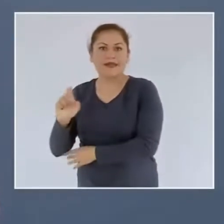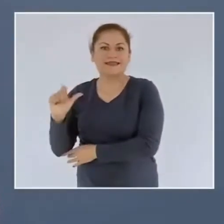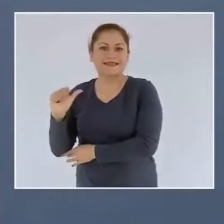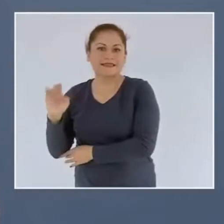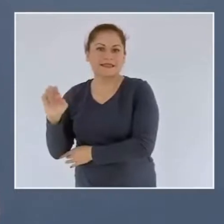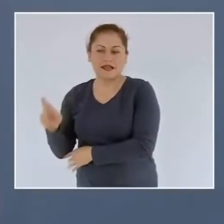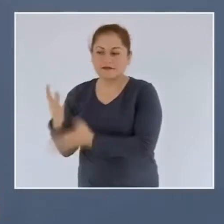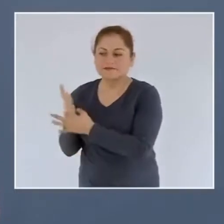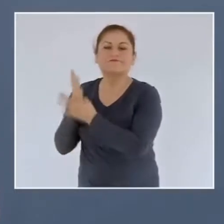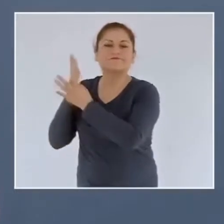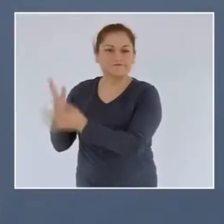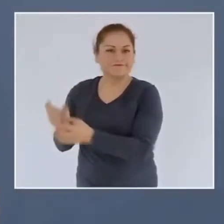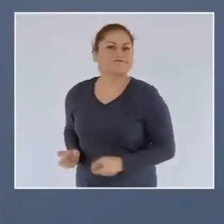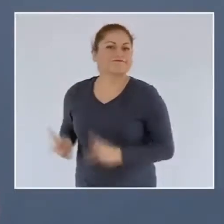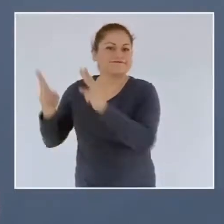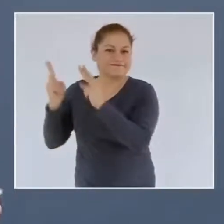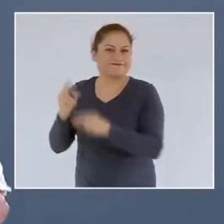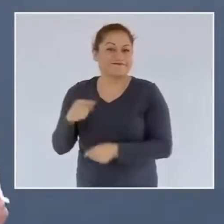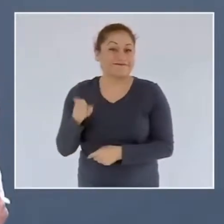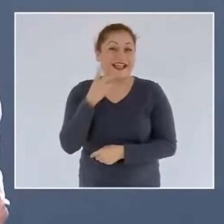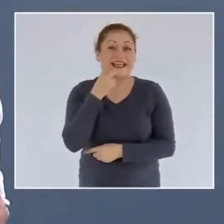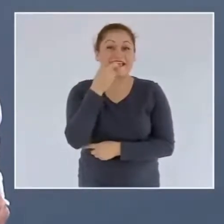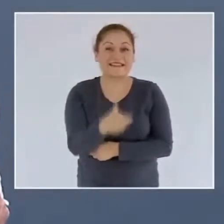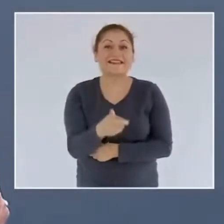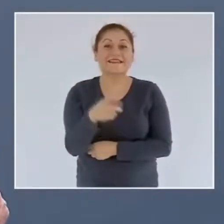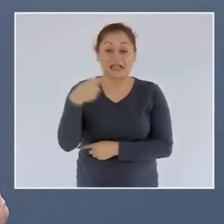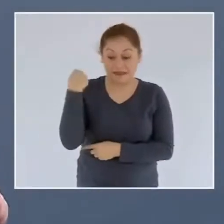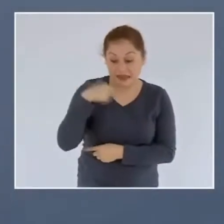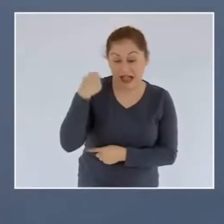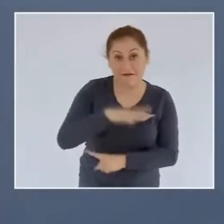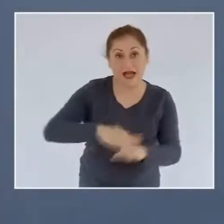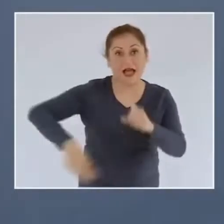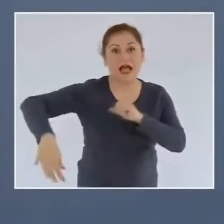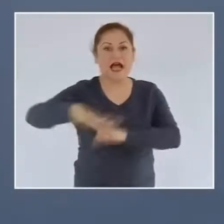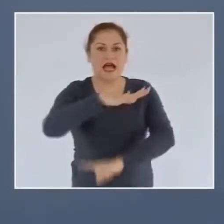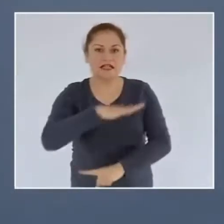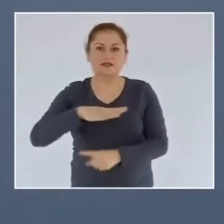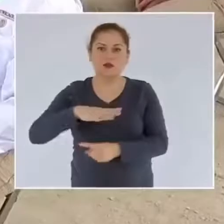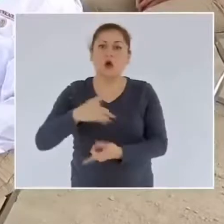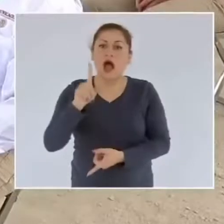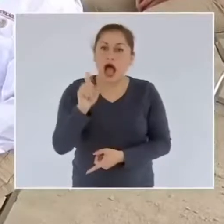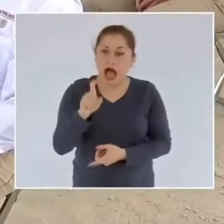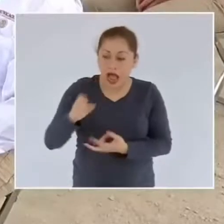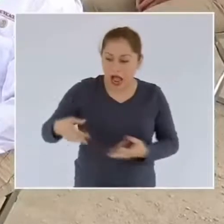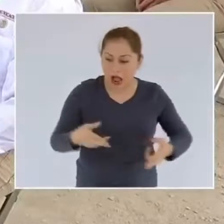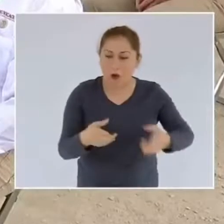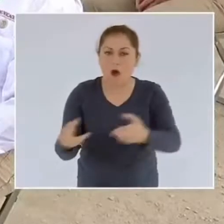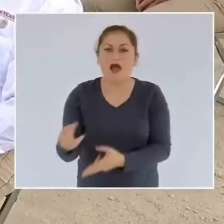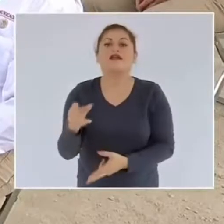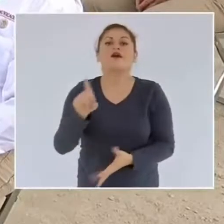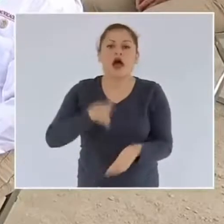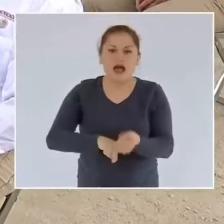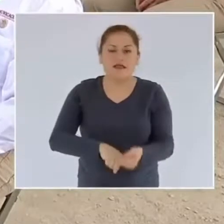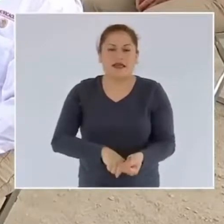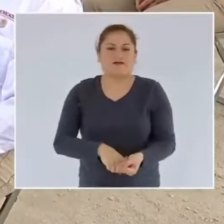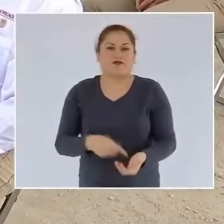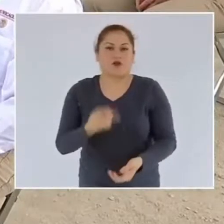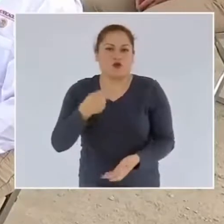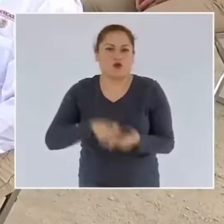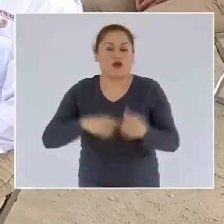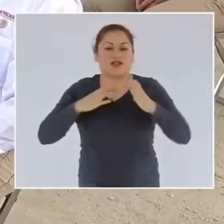Tabasco hay agua en los riñones y petróleo en nuestras venas. Por eso, con ese petróleo en nuestras